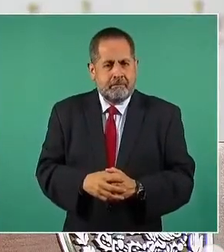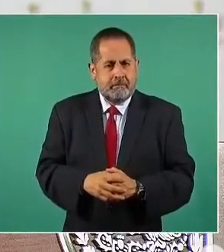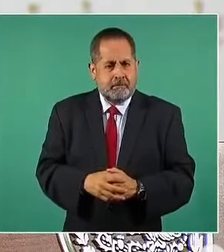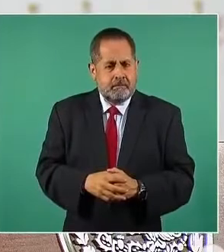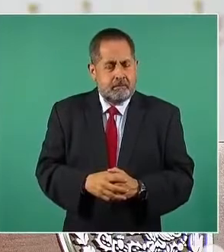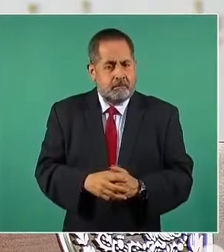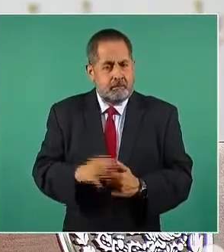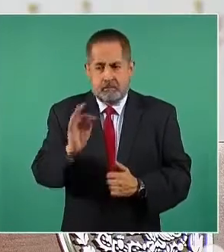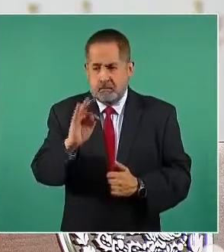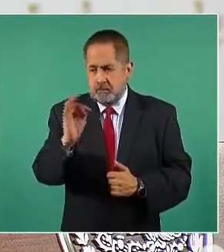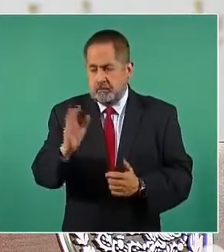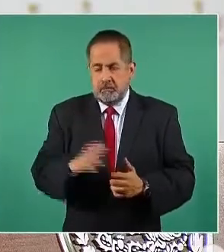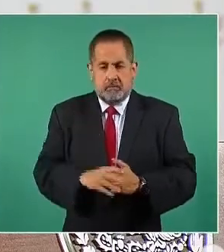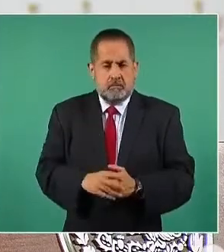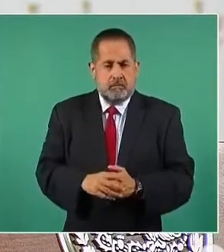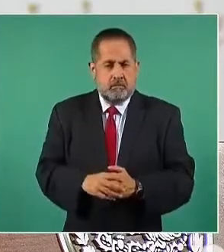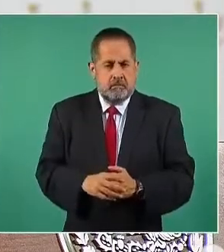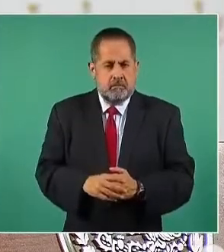Si